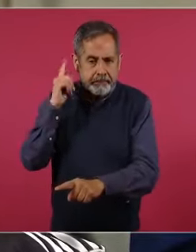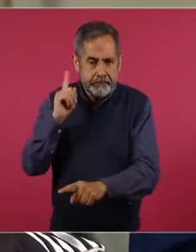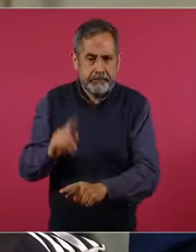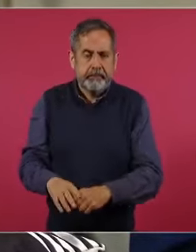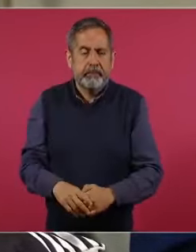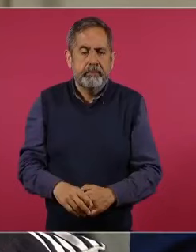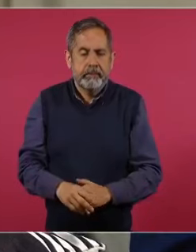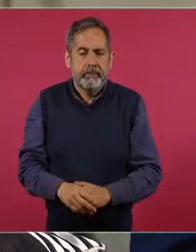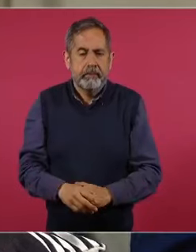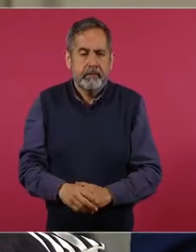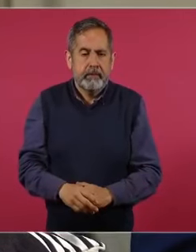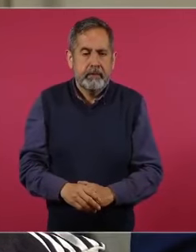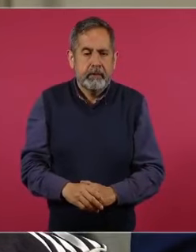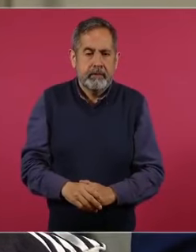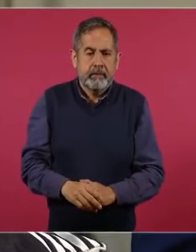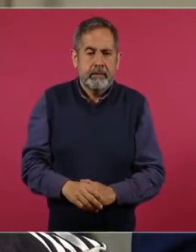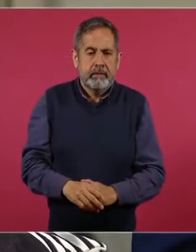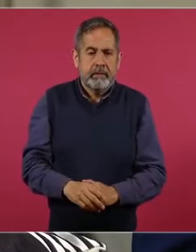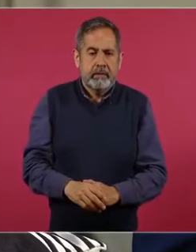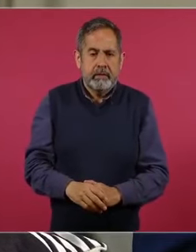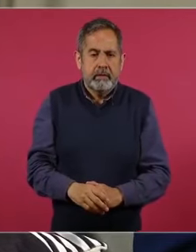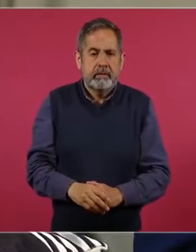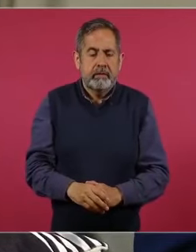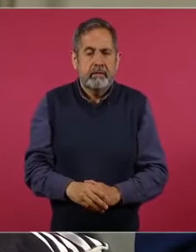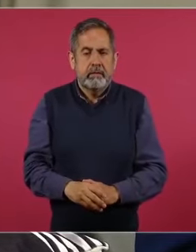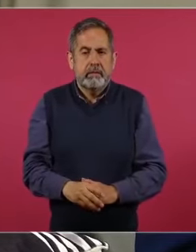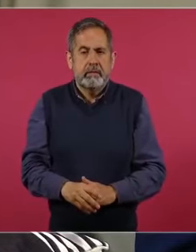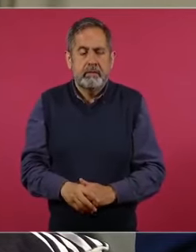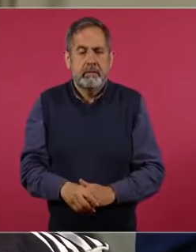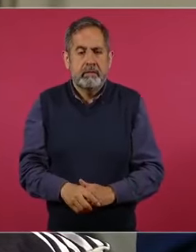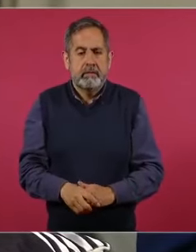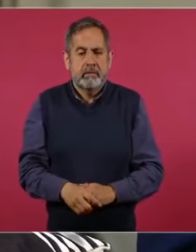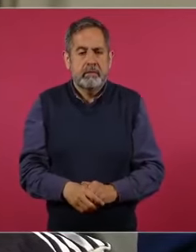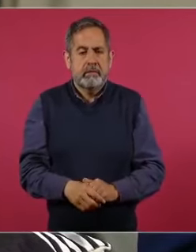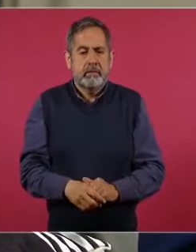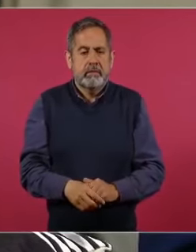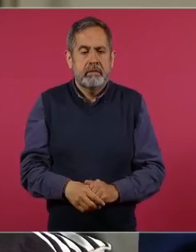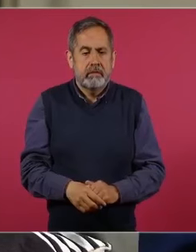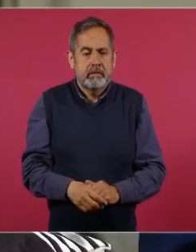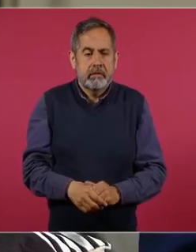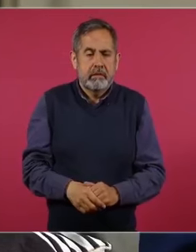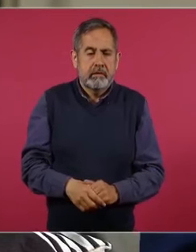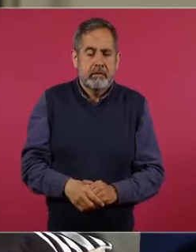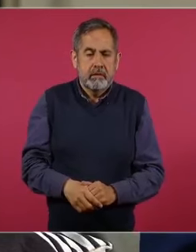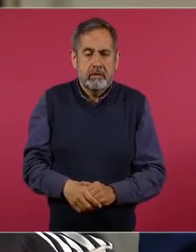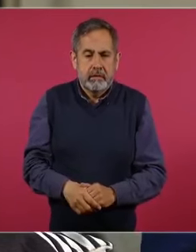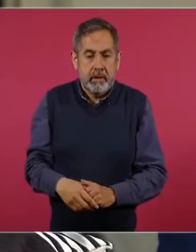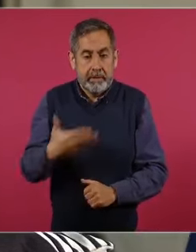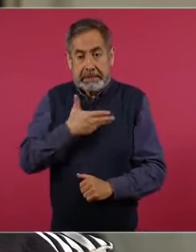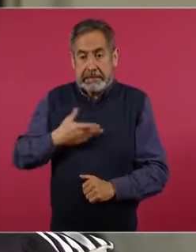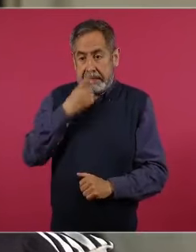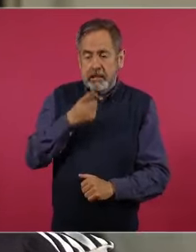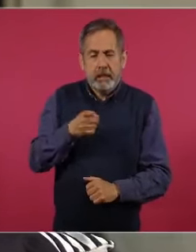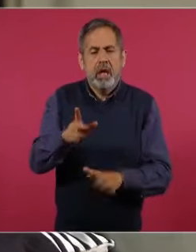cancelaron las celebraciones patrias. ¿Cómo se puede frenar este fenómeno que se está presentando? Con presencia